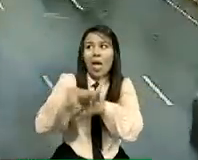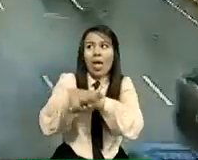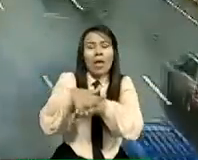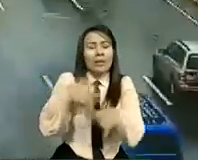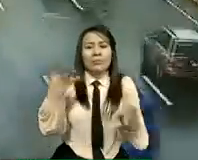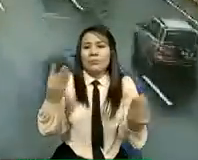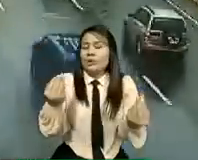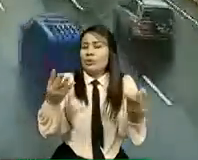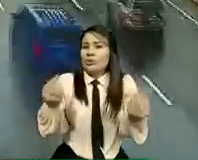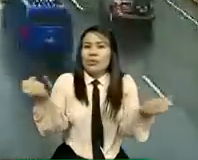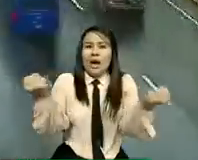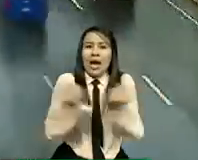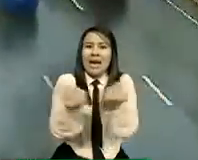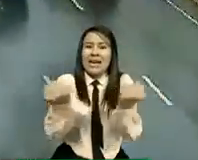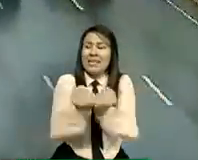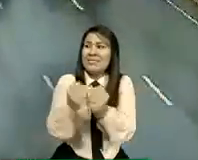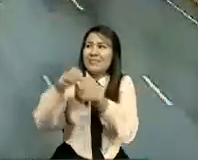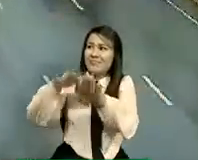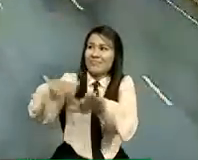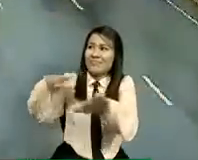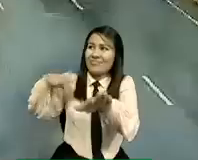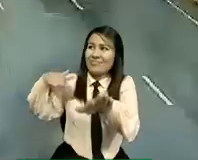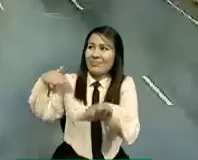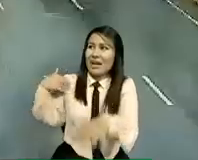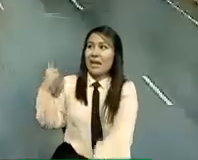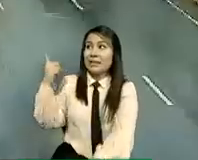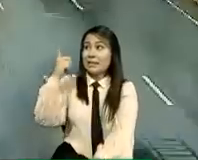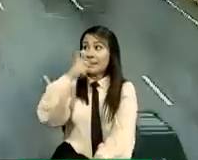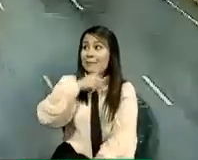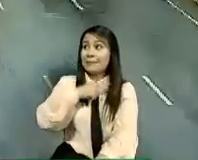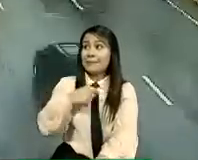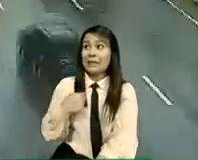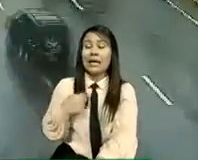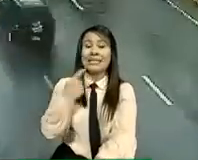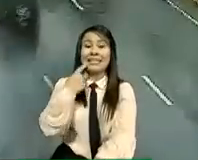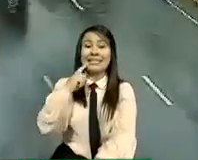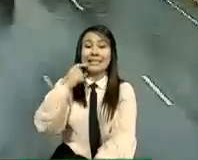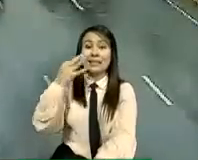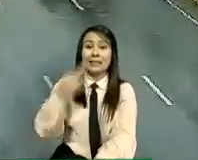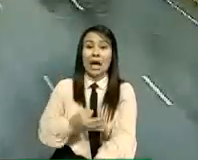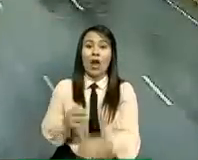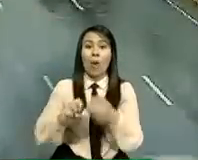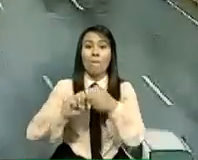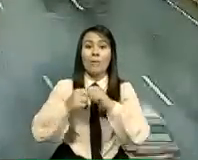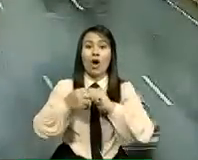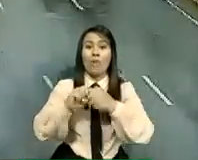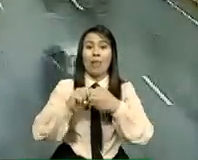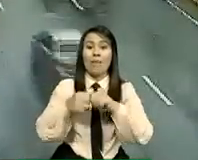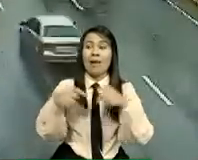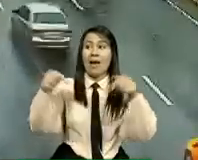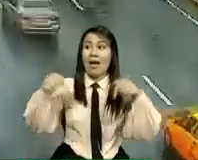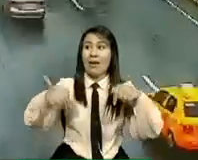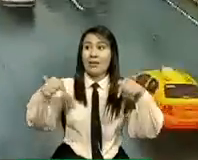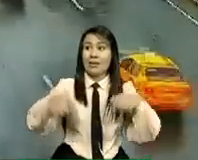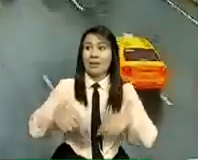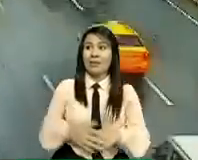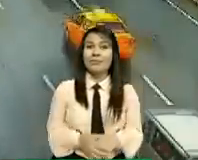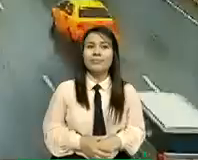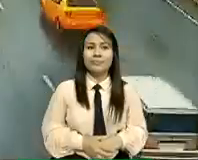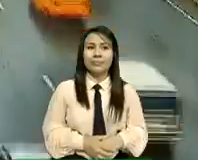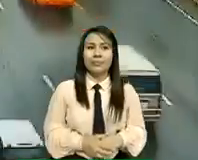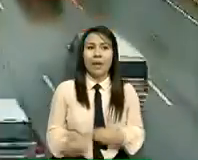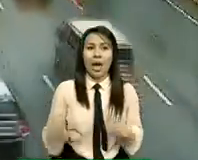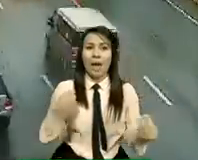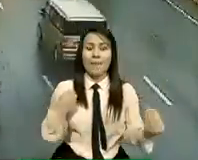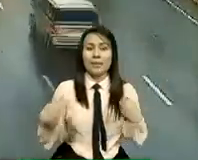recargada, muy congestionada y realmente con un serio problema. El serio problema que se hace también,